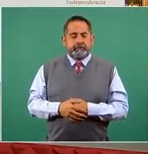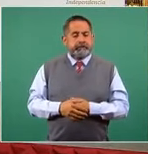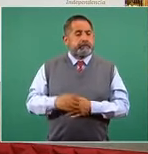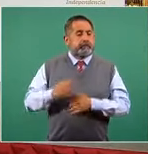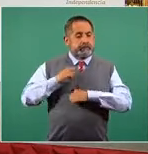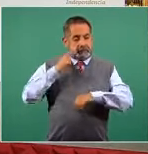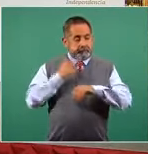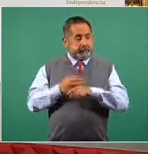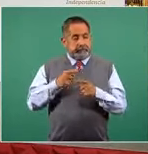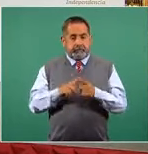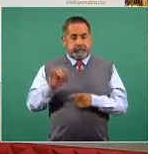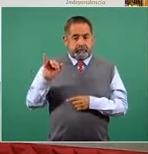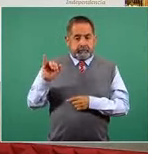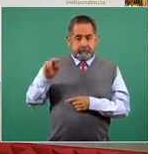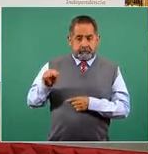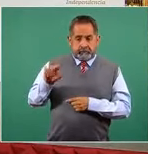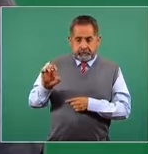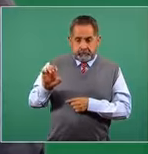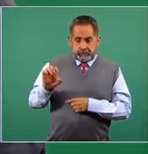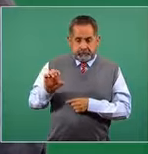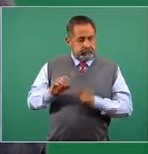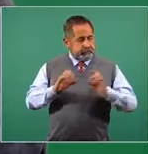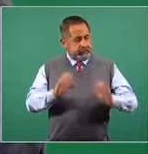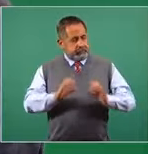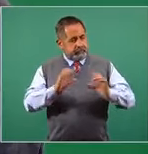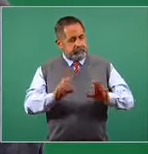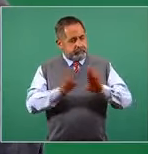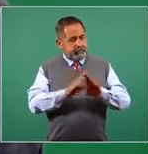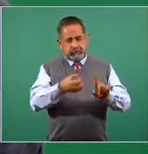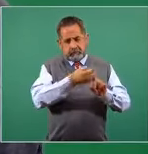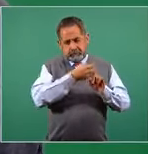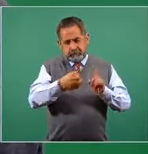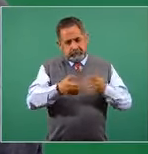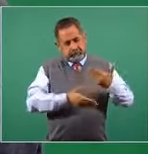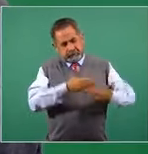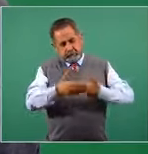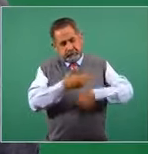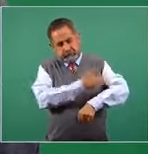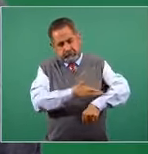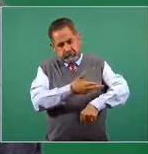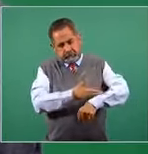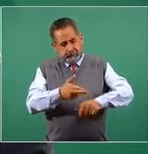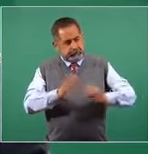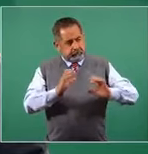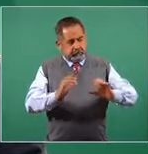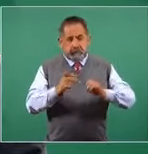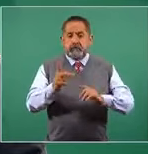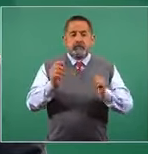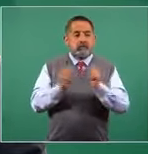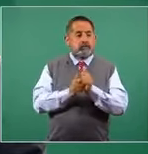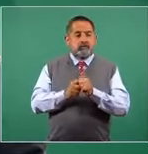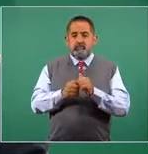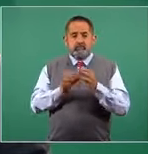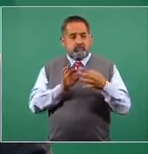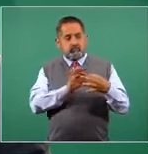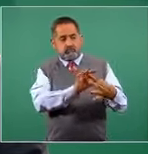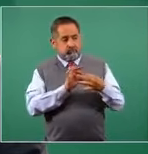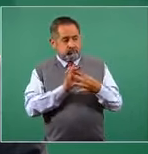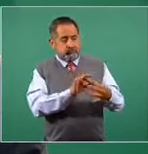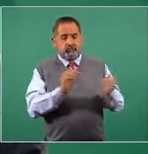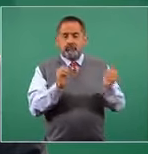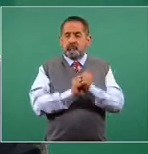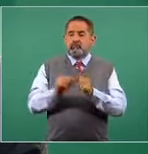facultad del propio INE cuidar todo el proceso, pero si lo hacemos de manera coordinada con el